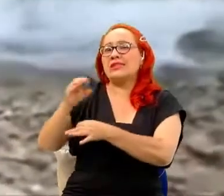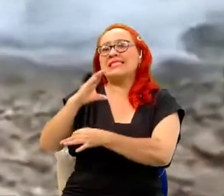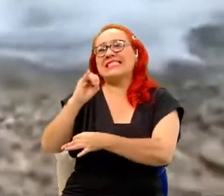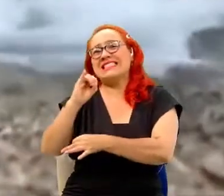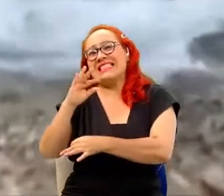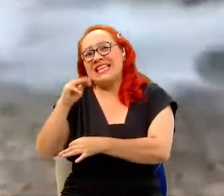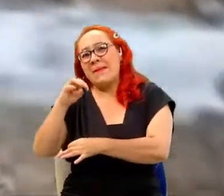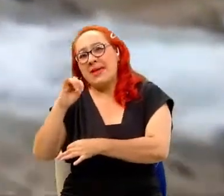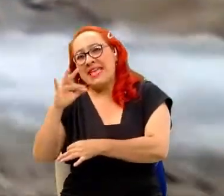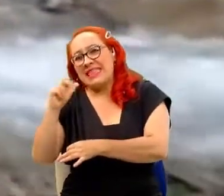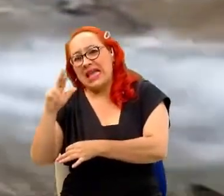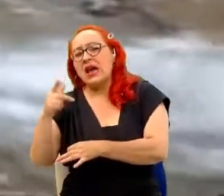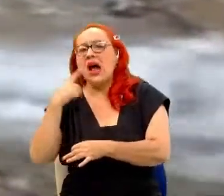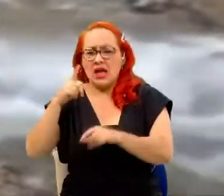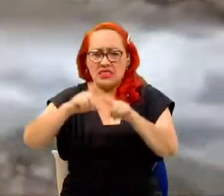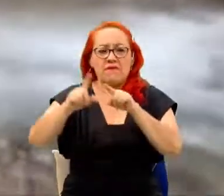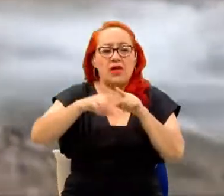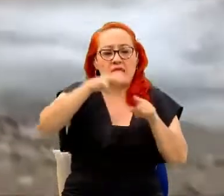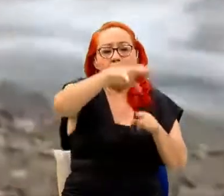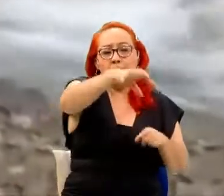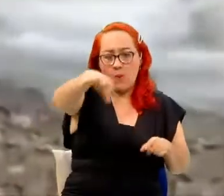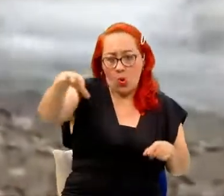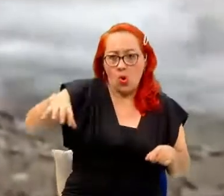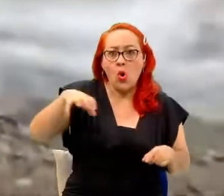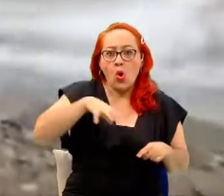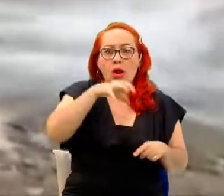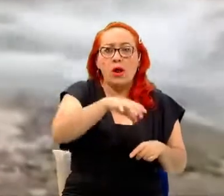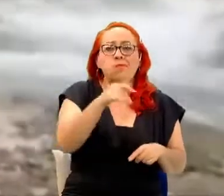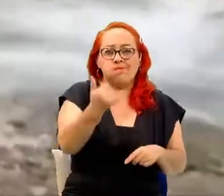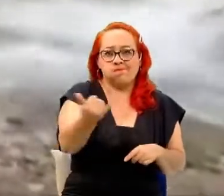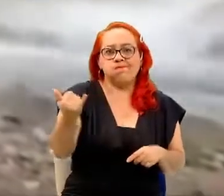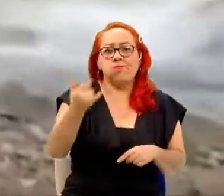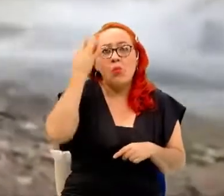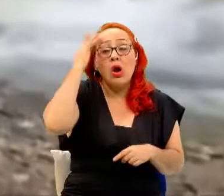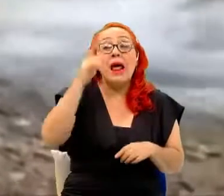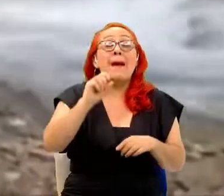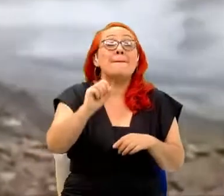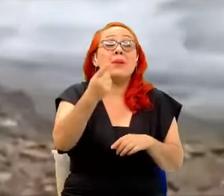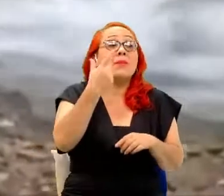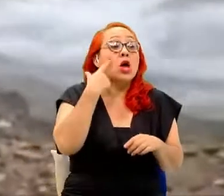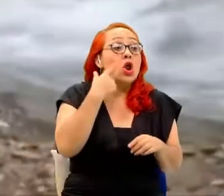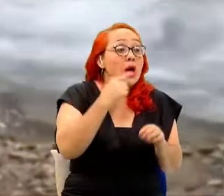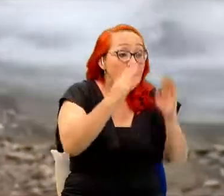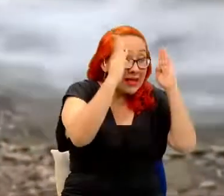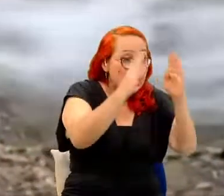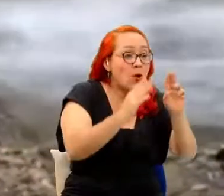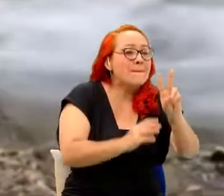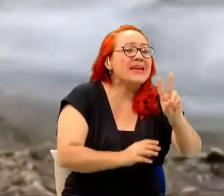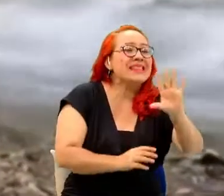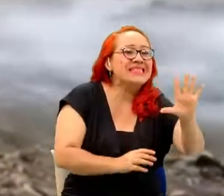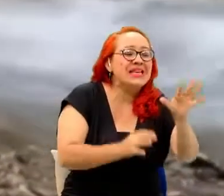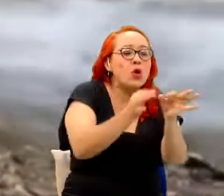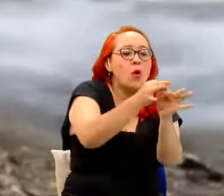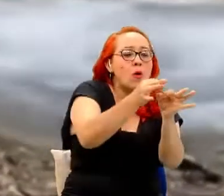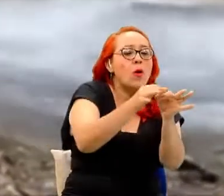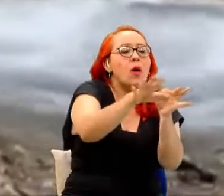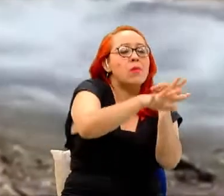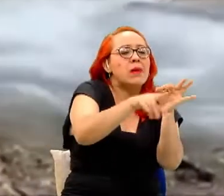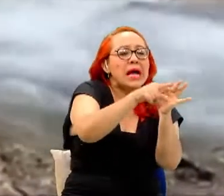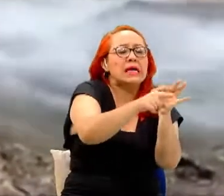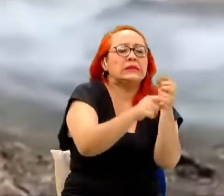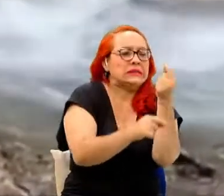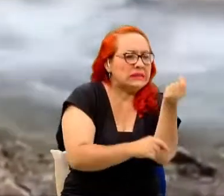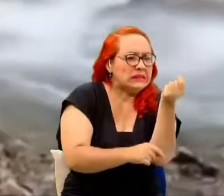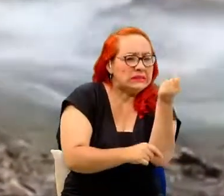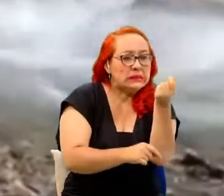varios municipios bastantes municipios los primeros municipios que se van a impactar 25 municipios que son como los que están más